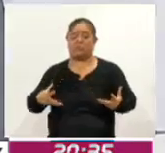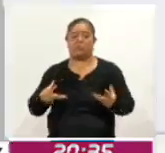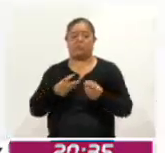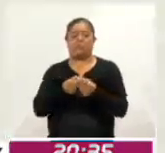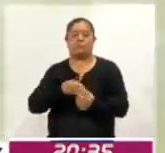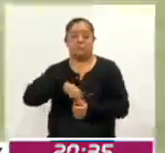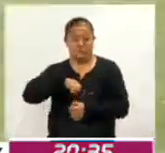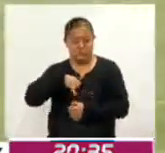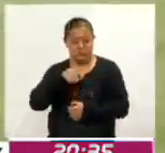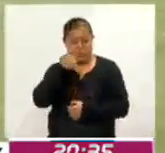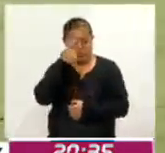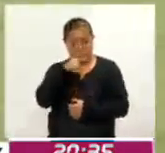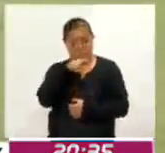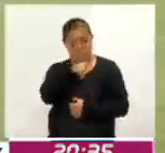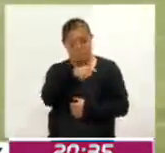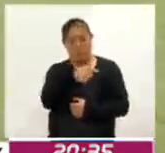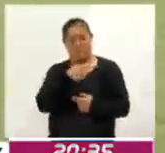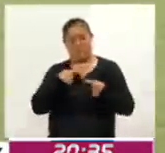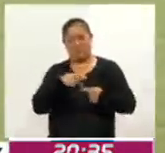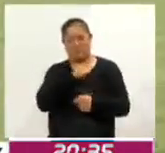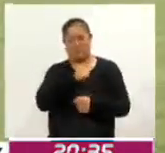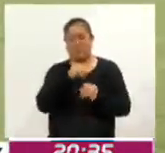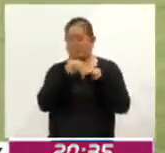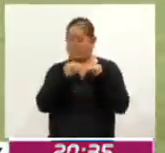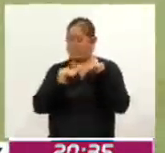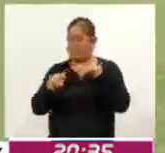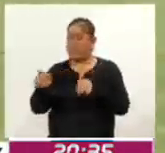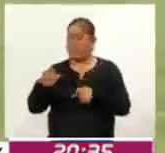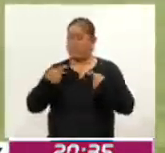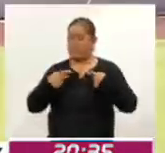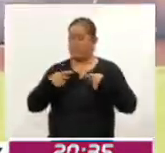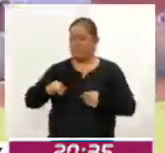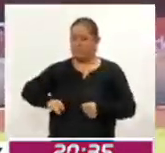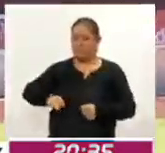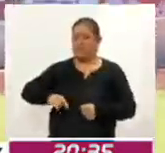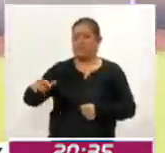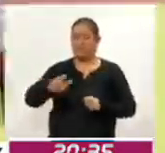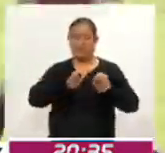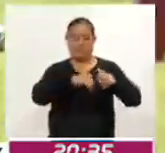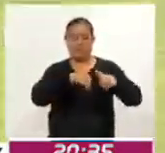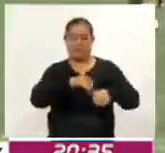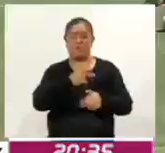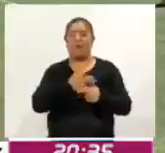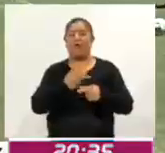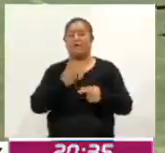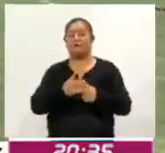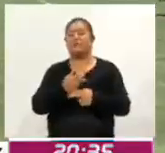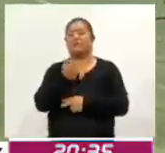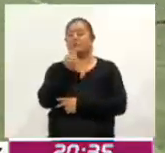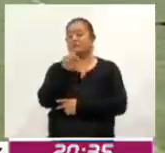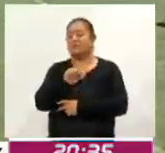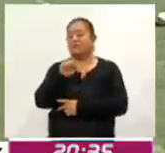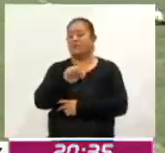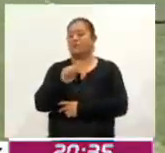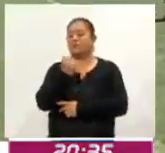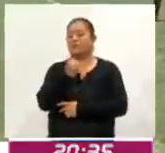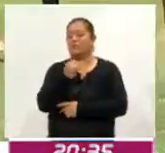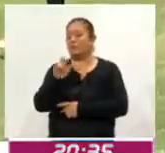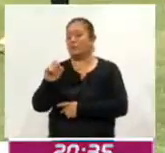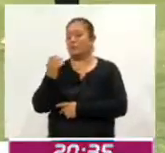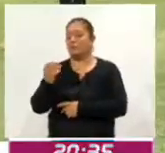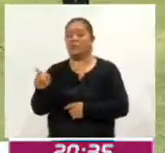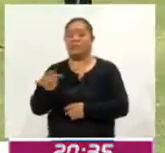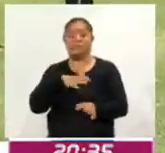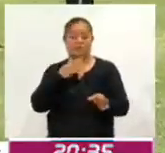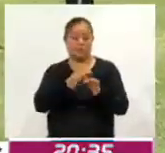delictivo. Los interesados en participar podrán inscribirse hasta el próximo sábado 29 de junio y cumplir con todos los requisitos